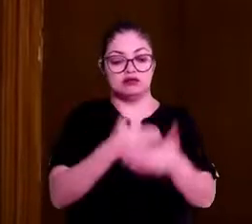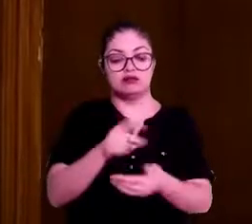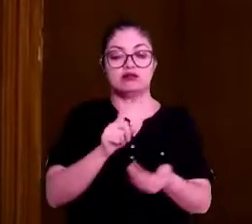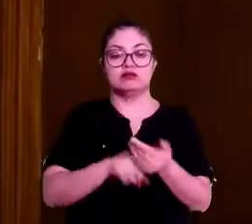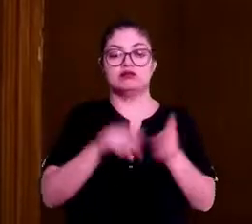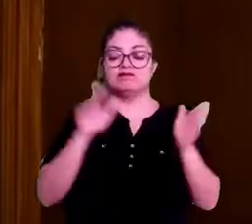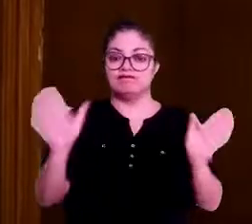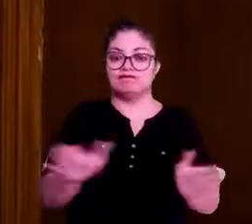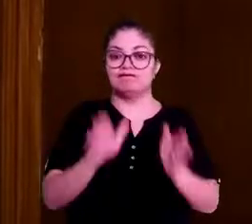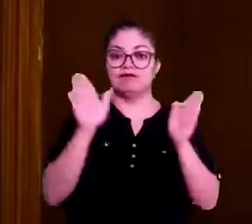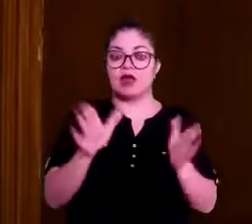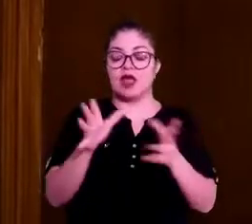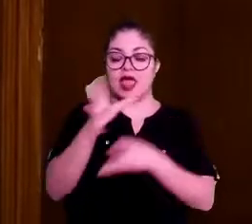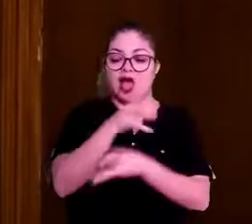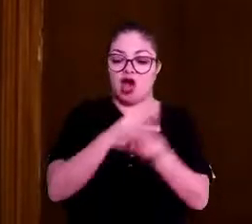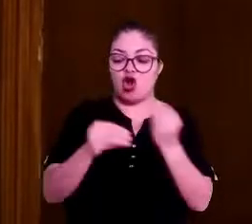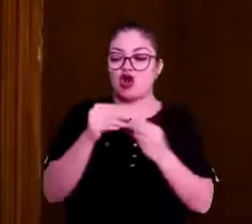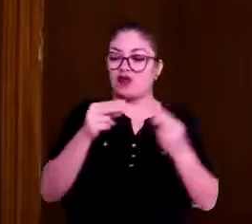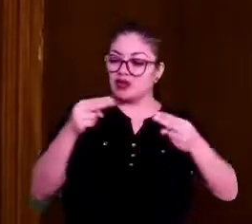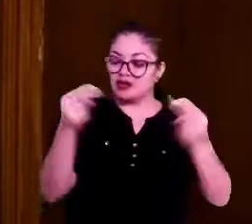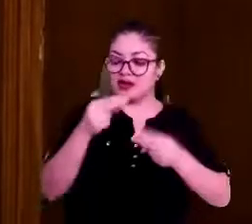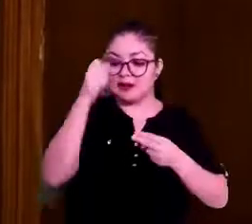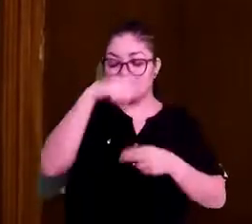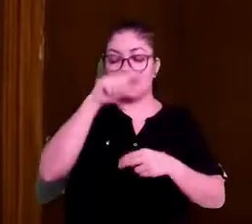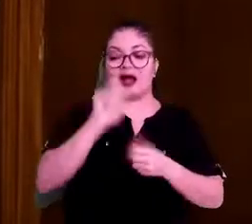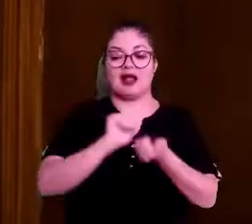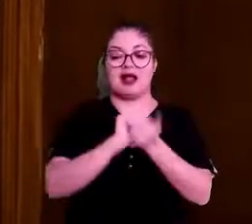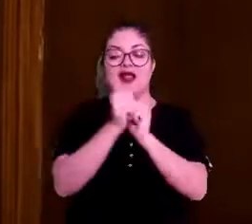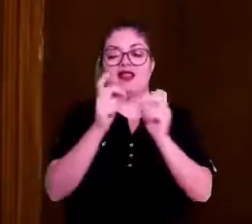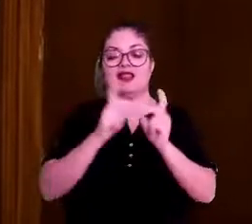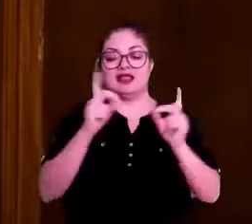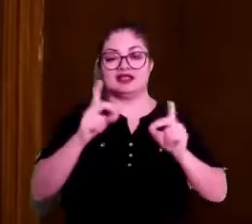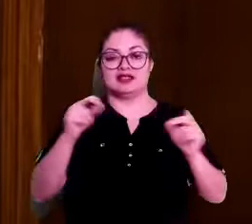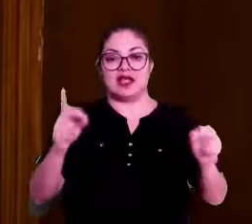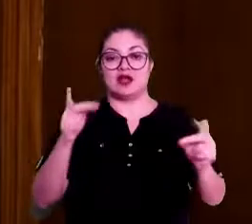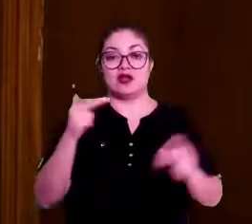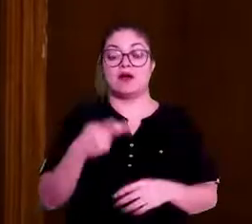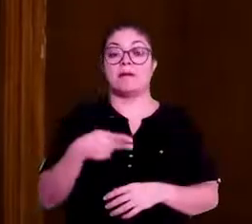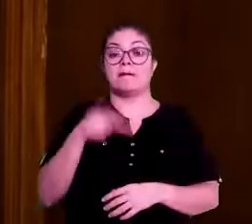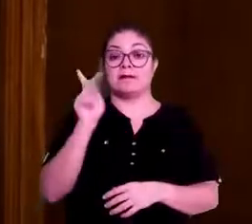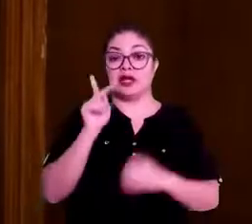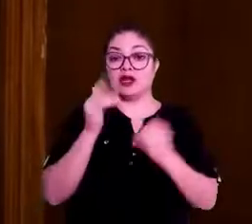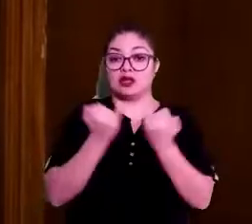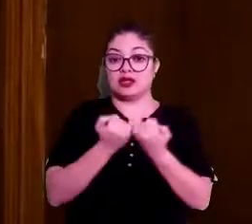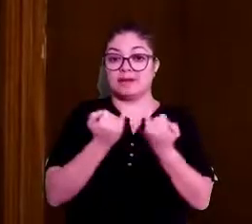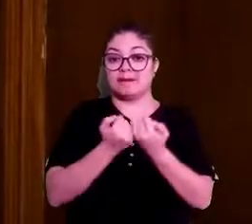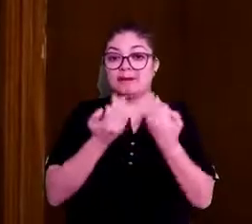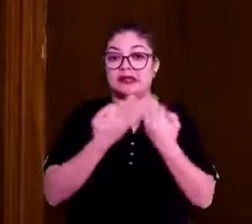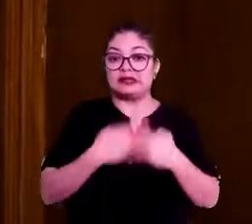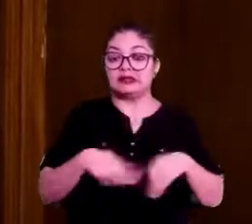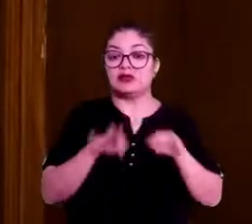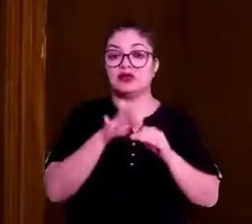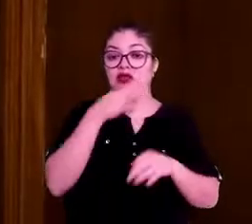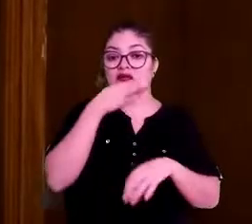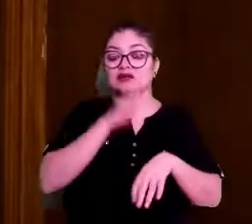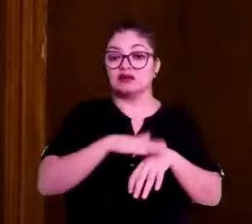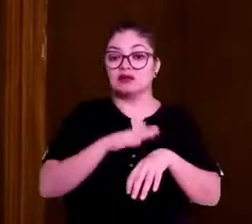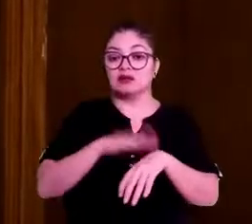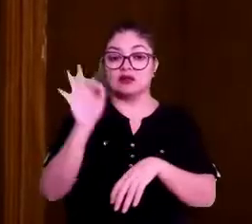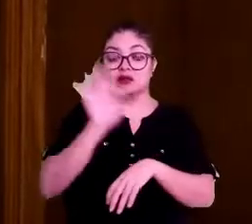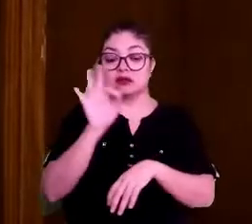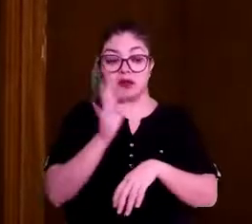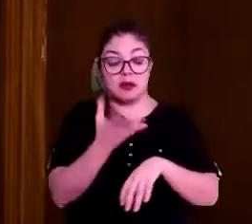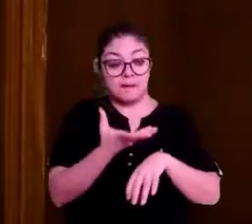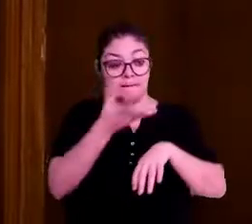económico necesario para el desarrollo en los municipios. Sin embargo, es importante mencionar que al otorgarse licencias